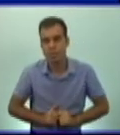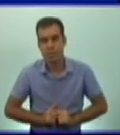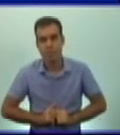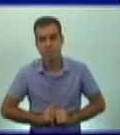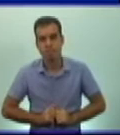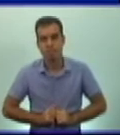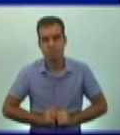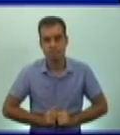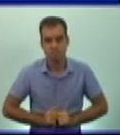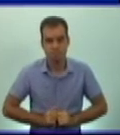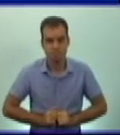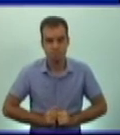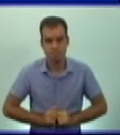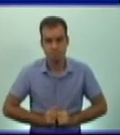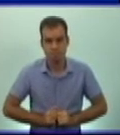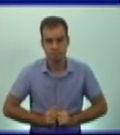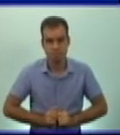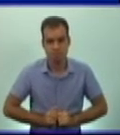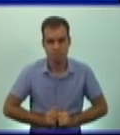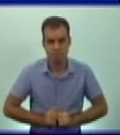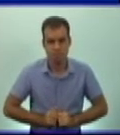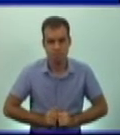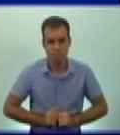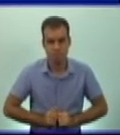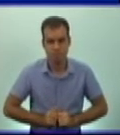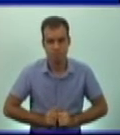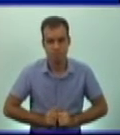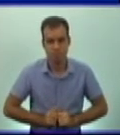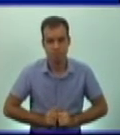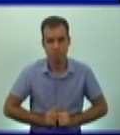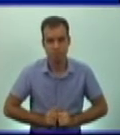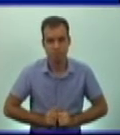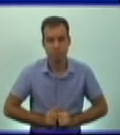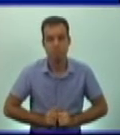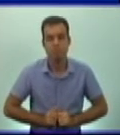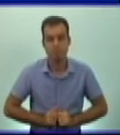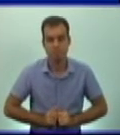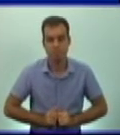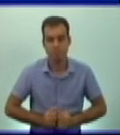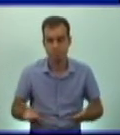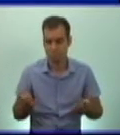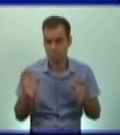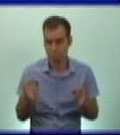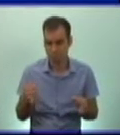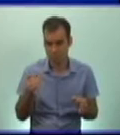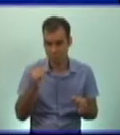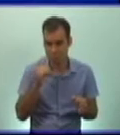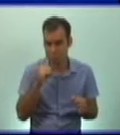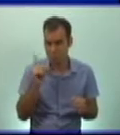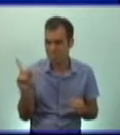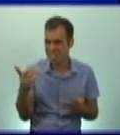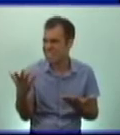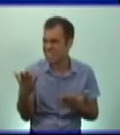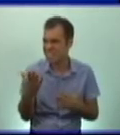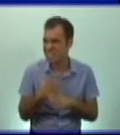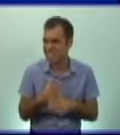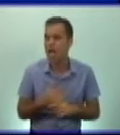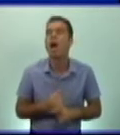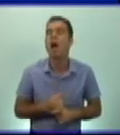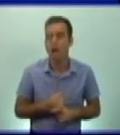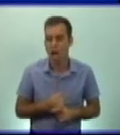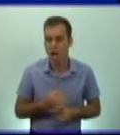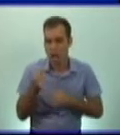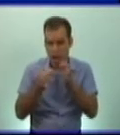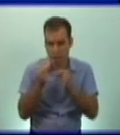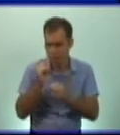ecuaciones que representan la obtención de óxidos metálicos, por ejemplo, donde tenemos una sustancia que es iónica? En este caso decimos que por